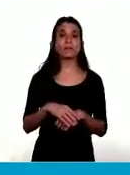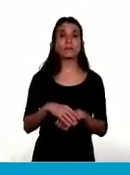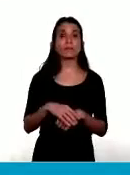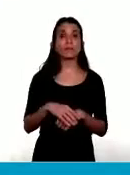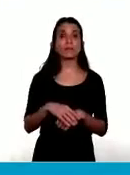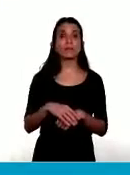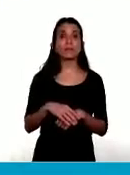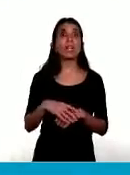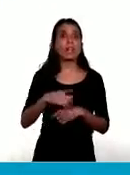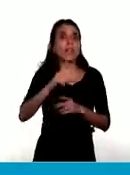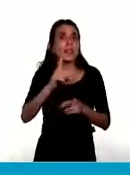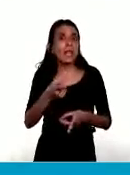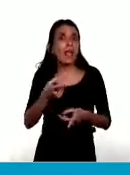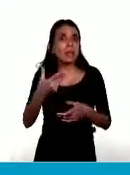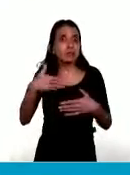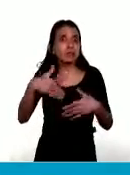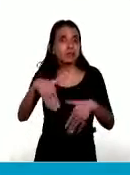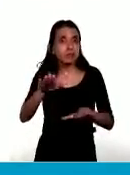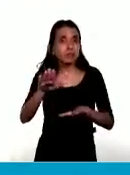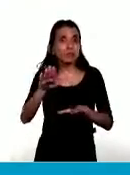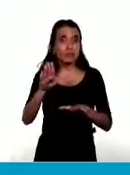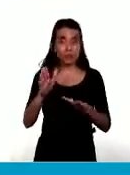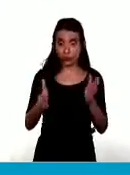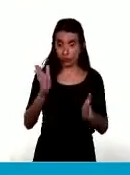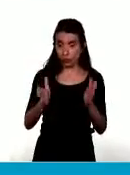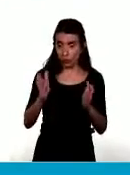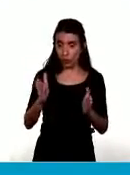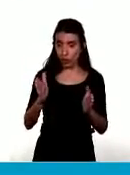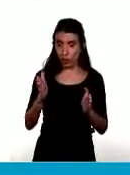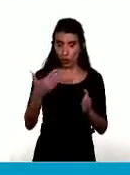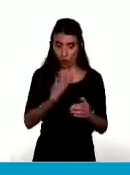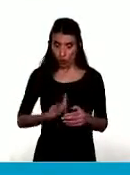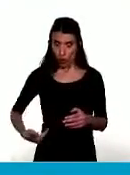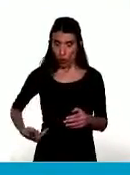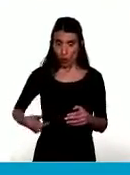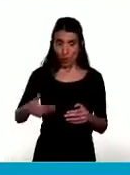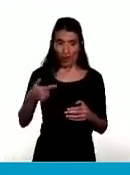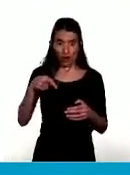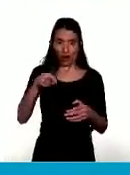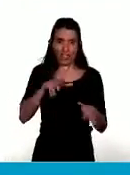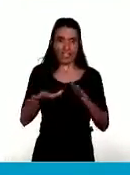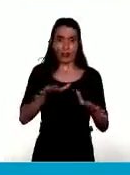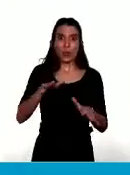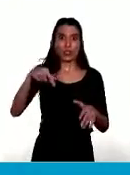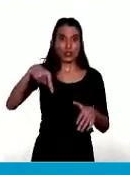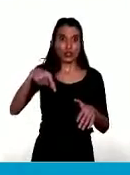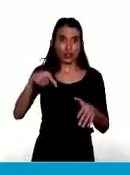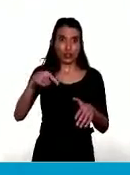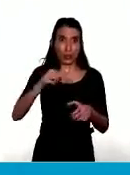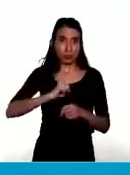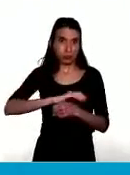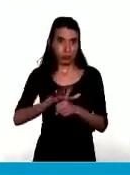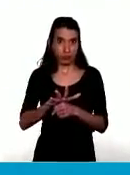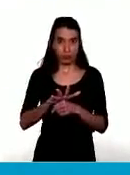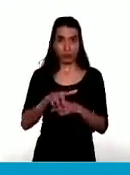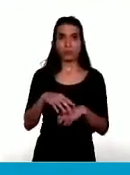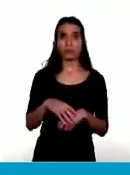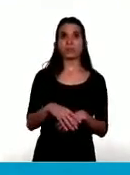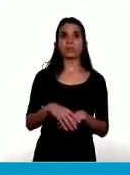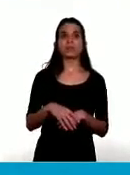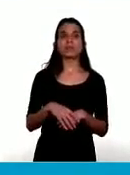fue el convenio con el gobierno nacional para hacer frente al déficit de